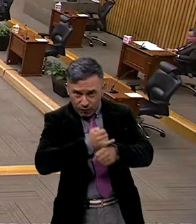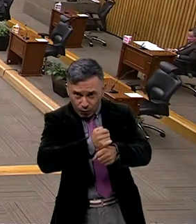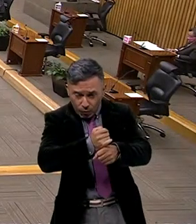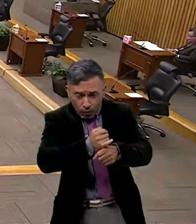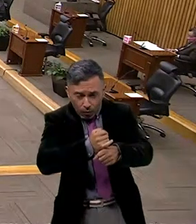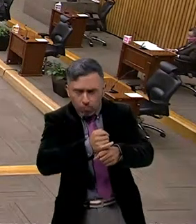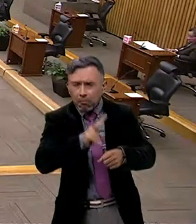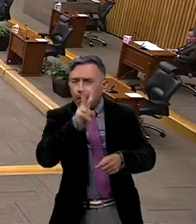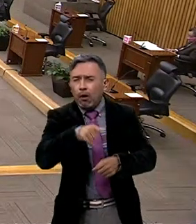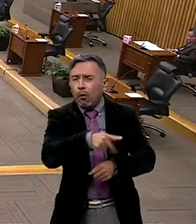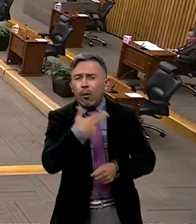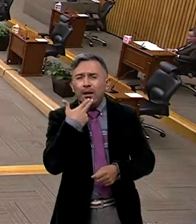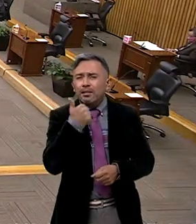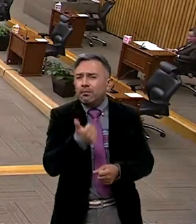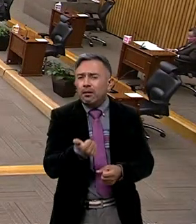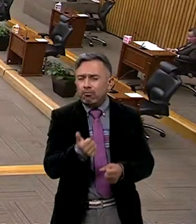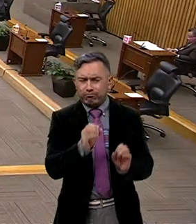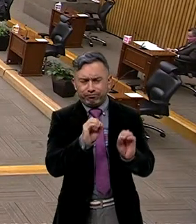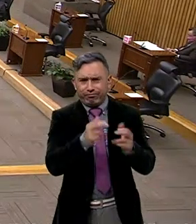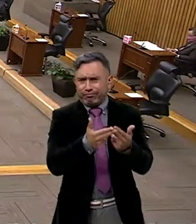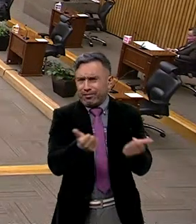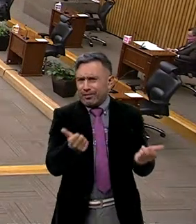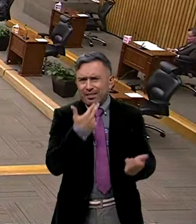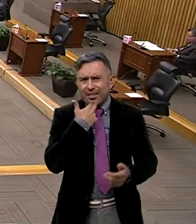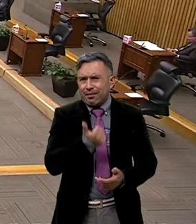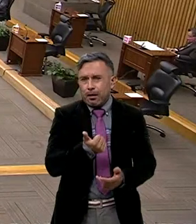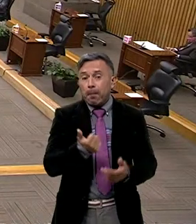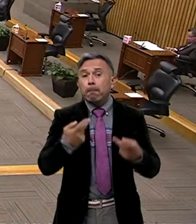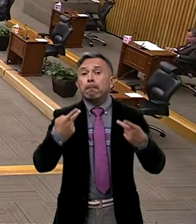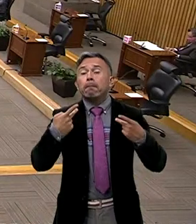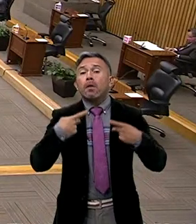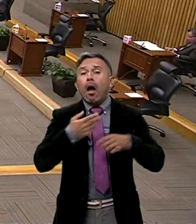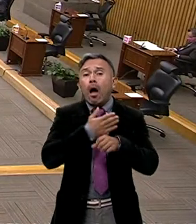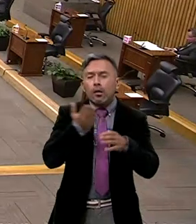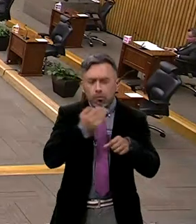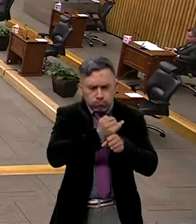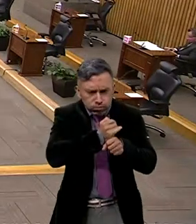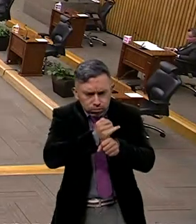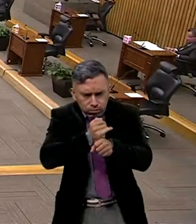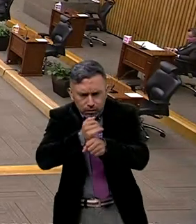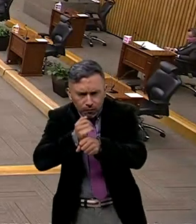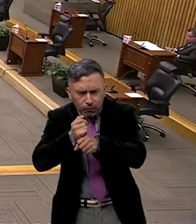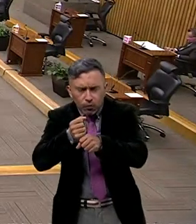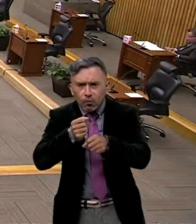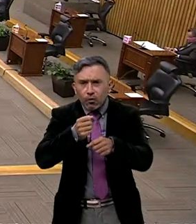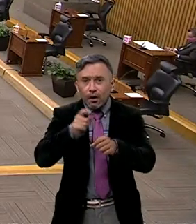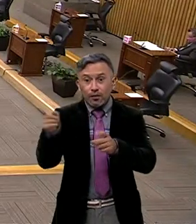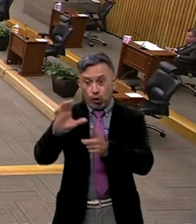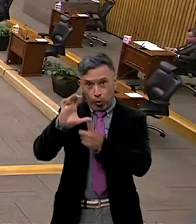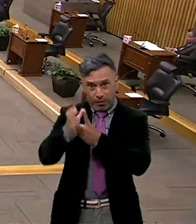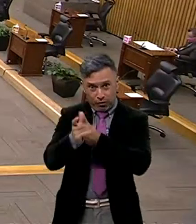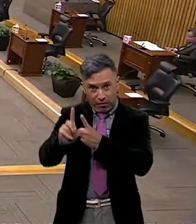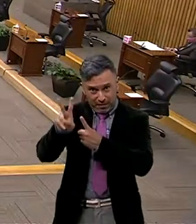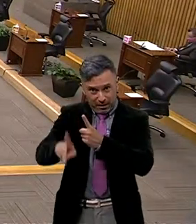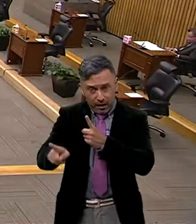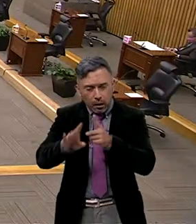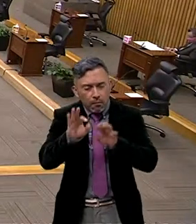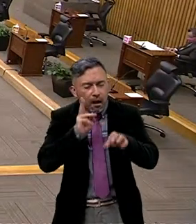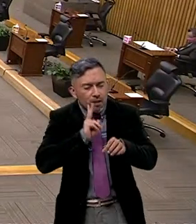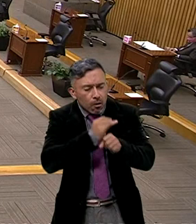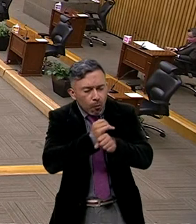no hay un sola persona en la cárcel resultado de las investigaciones de la comisión de la verdad